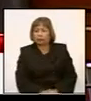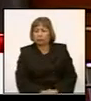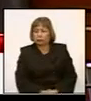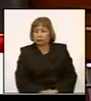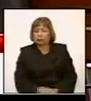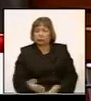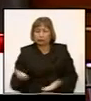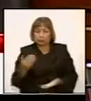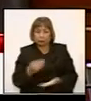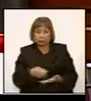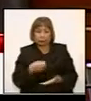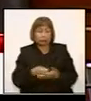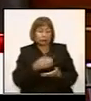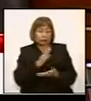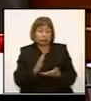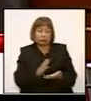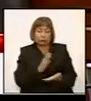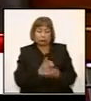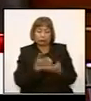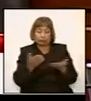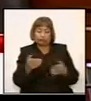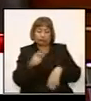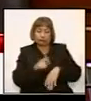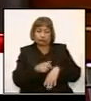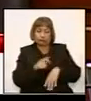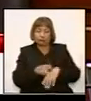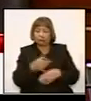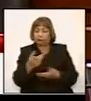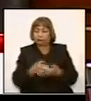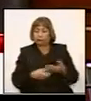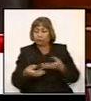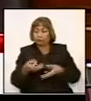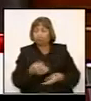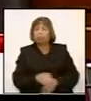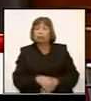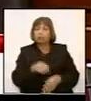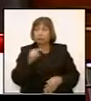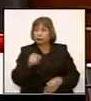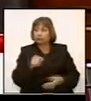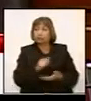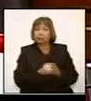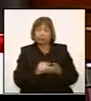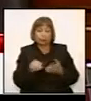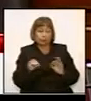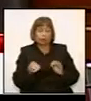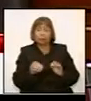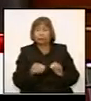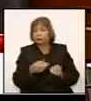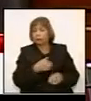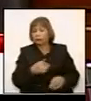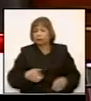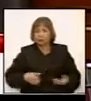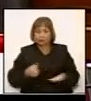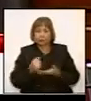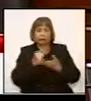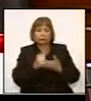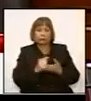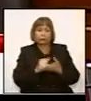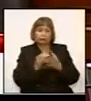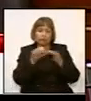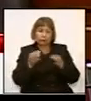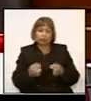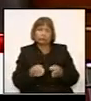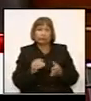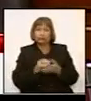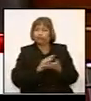se genera un gran problema ahí de tiempos y de recursos. Esta medida, presidente, ayudaría realmente